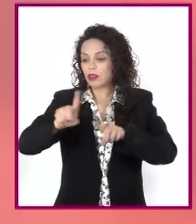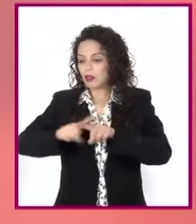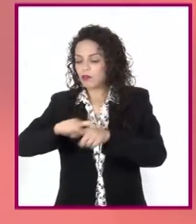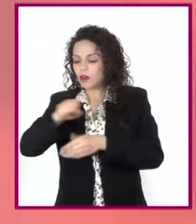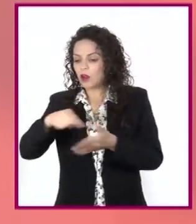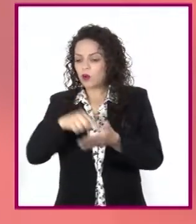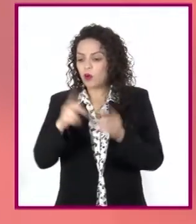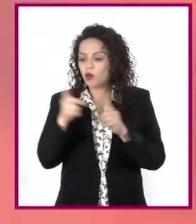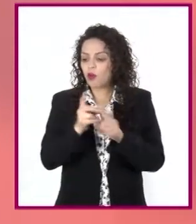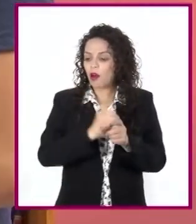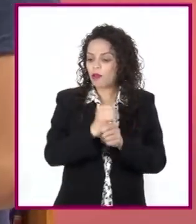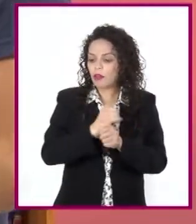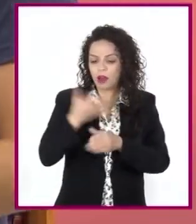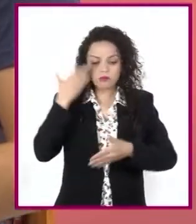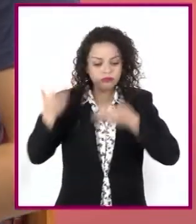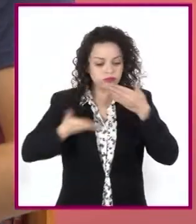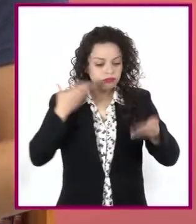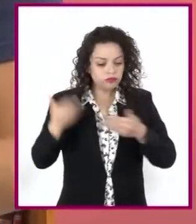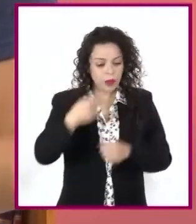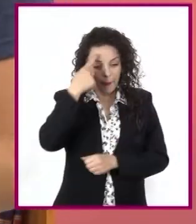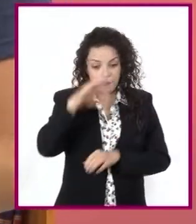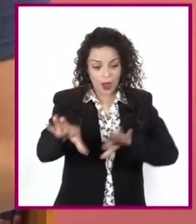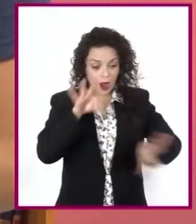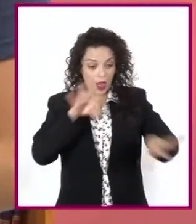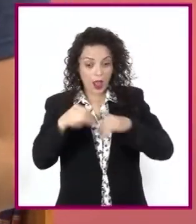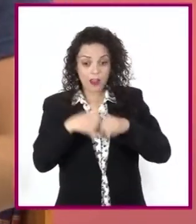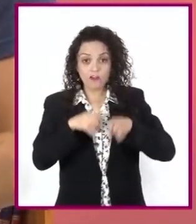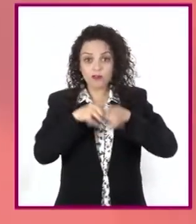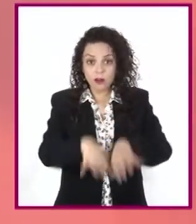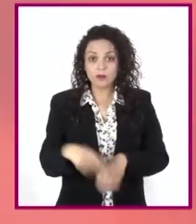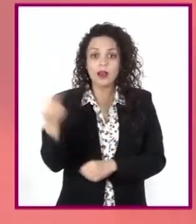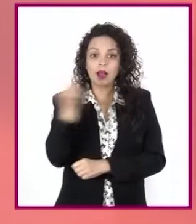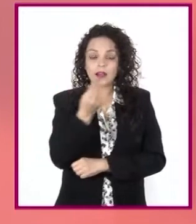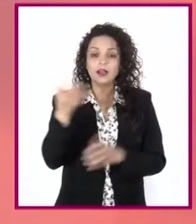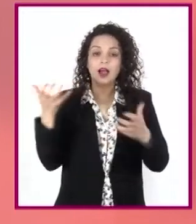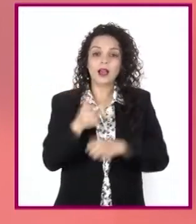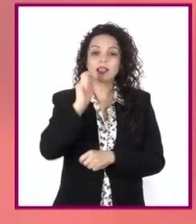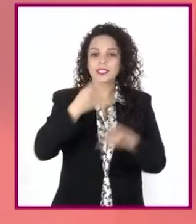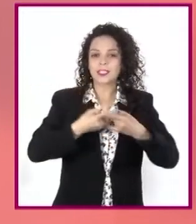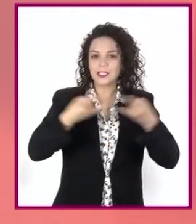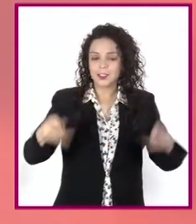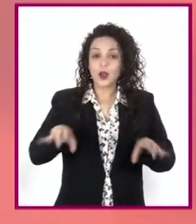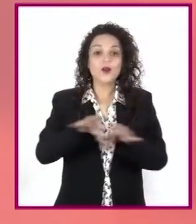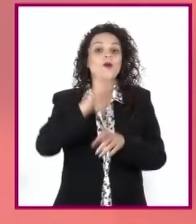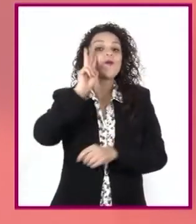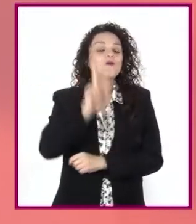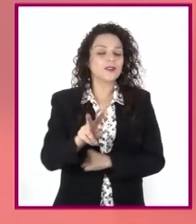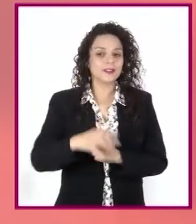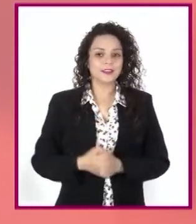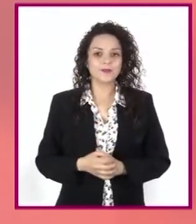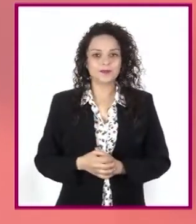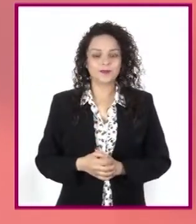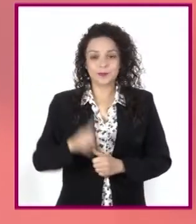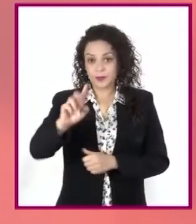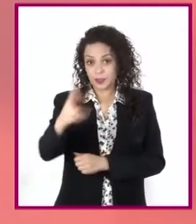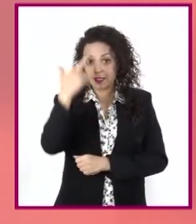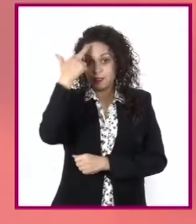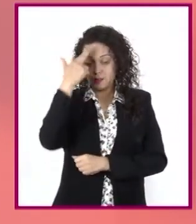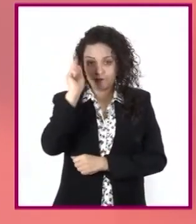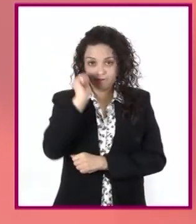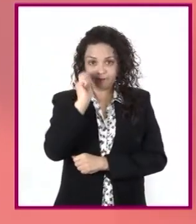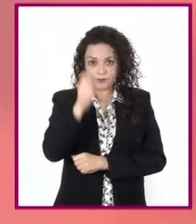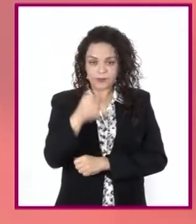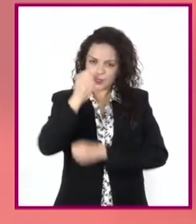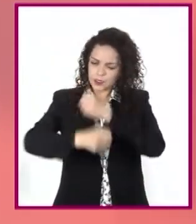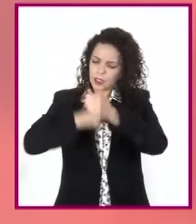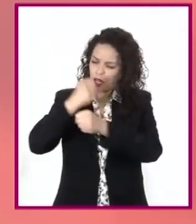fuentes para obtener información, haremos un poco de historia. ¿Qué les parece? Recordemos que a través del